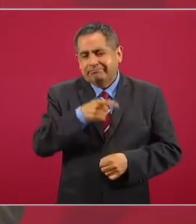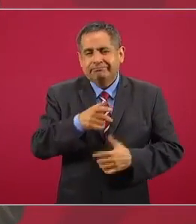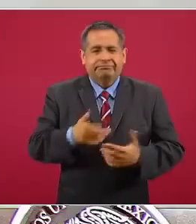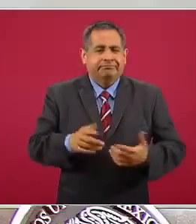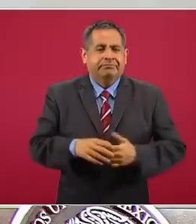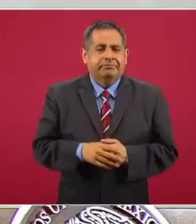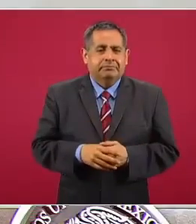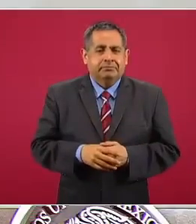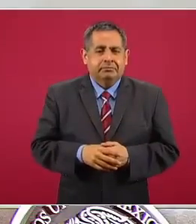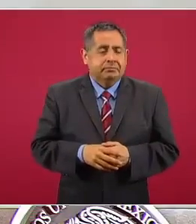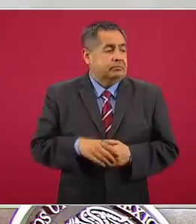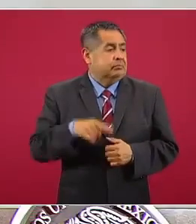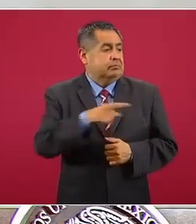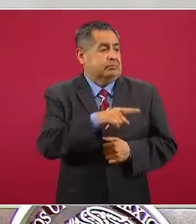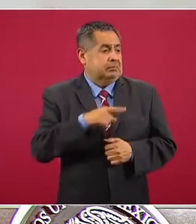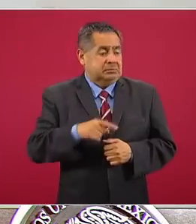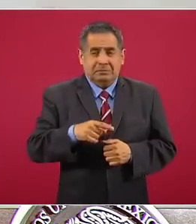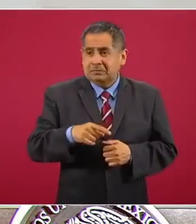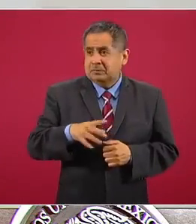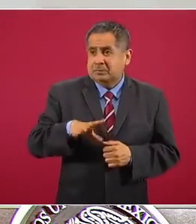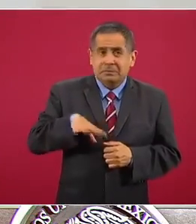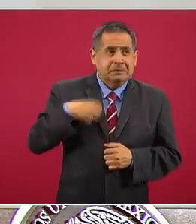Como no les costó